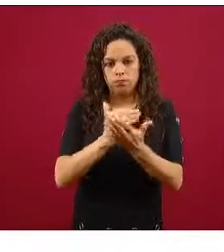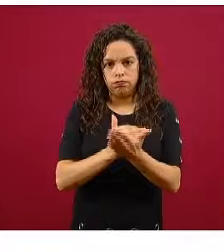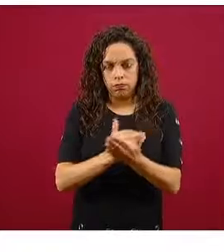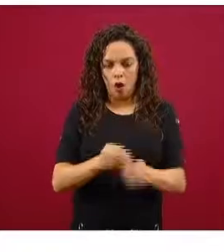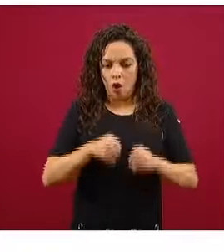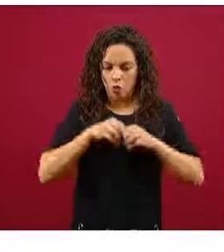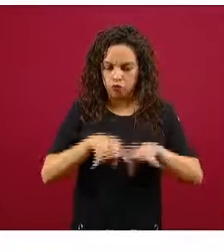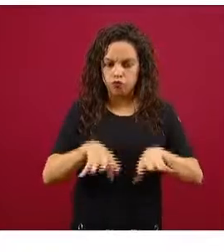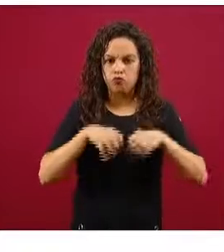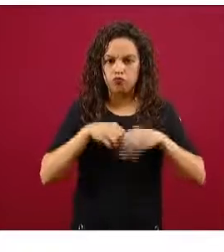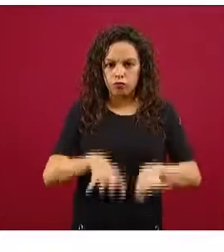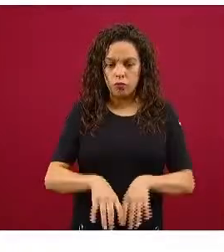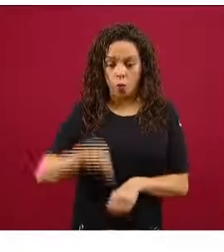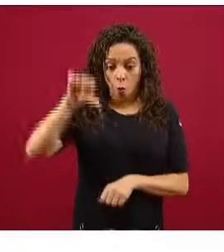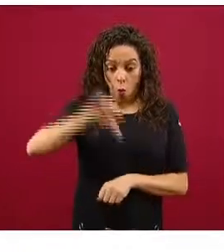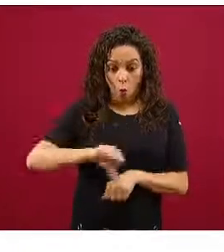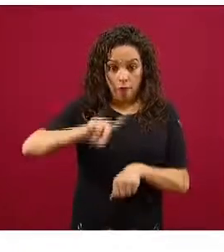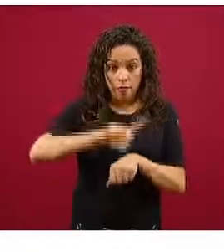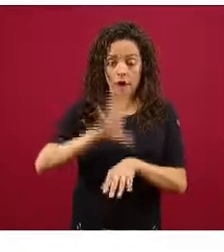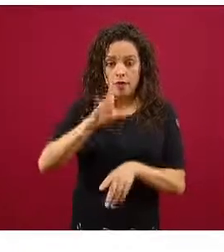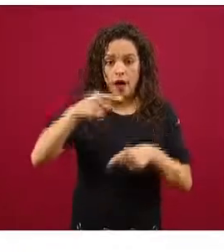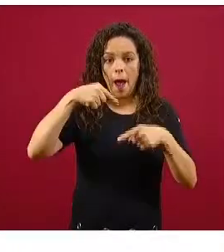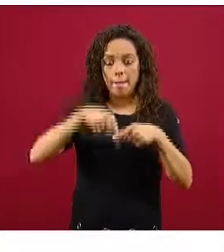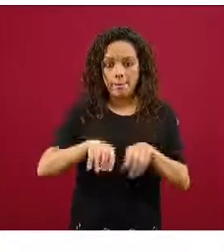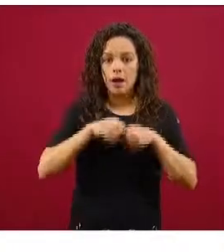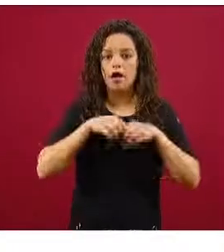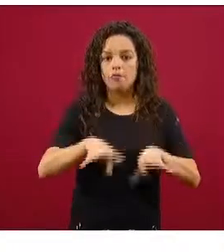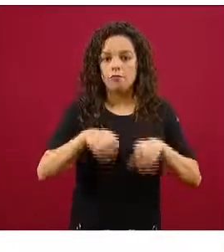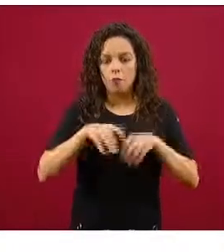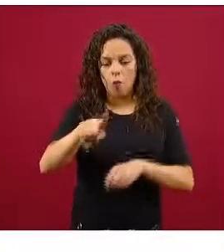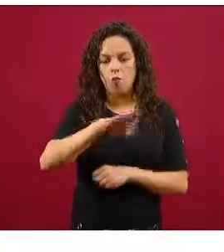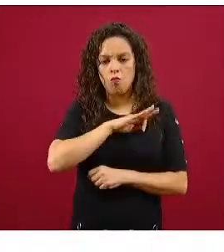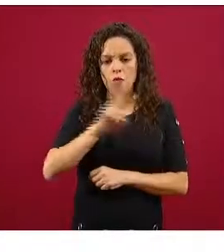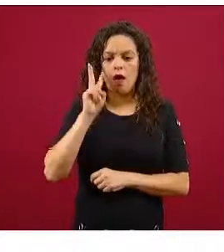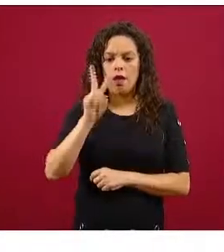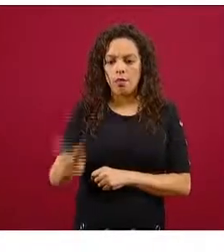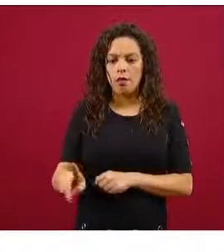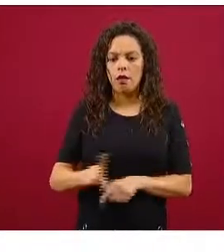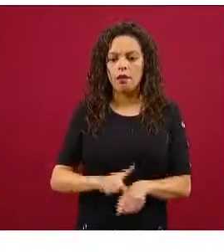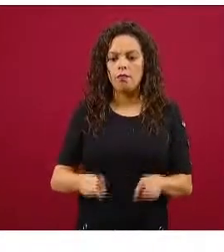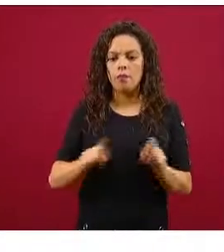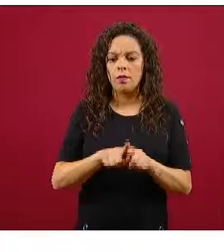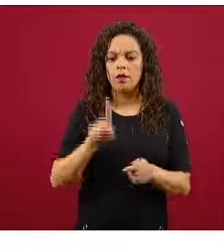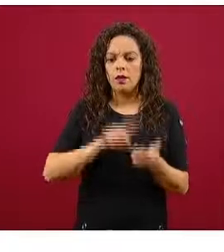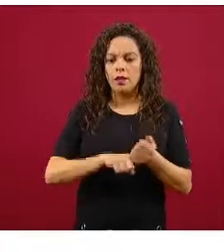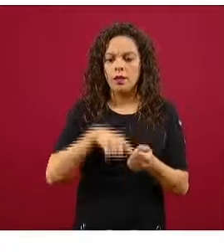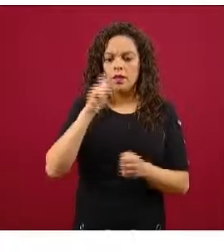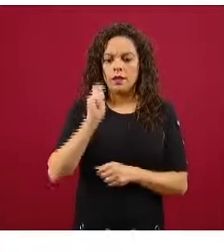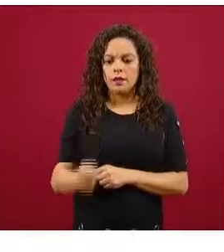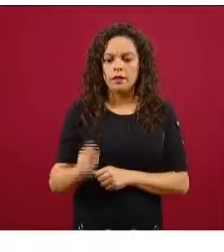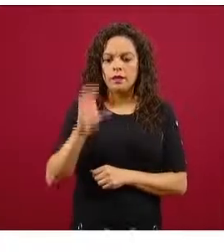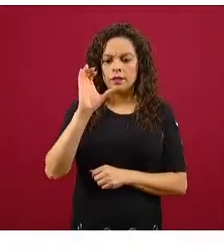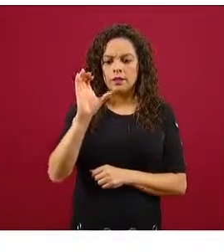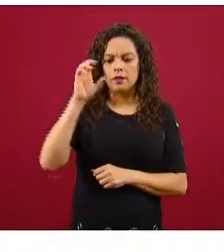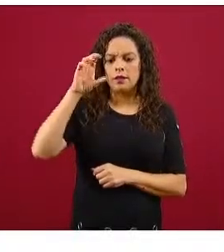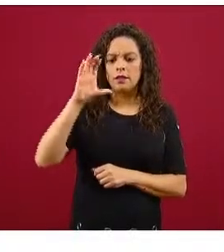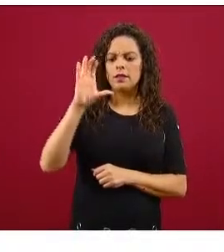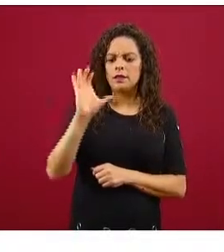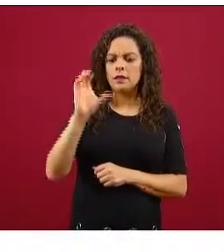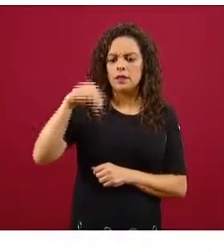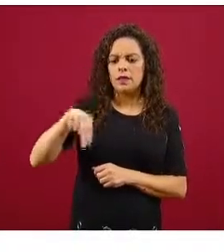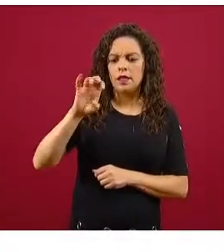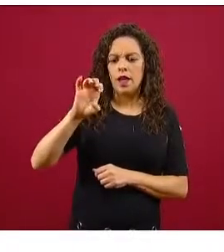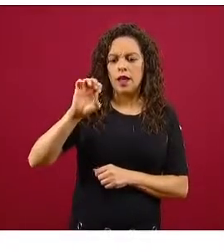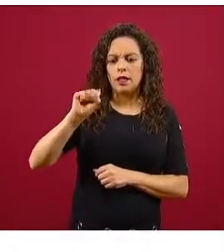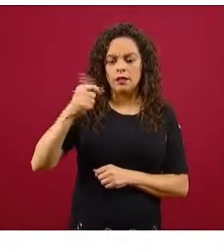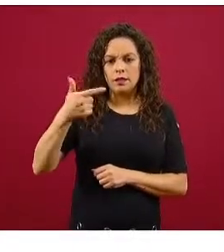publicado a partir del día de hoy, que pueden consultar la página del Centro Nacional de Equidad de Género y Salud Reproductiva y nuestras redes sociales en